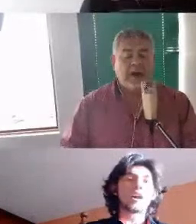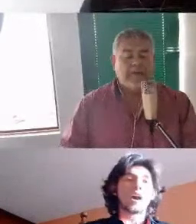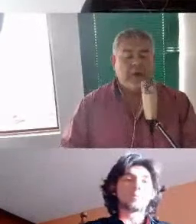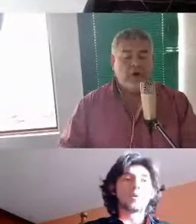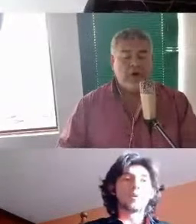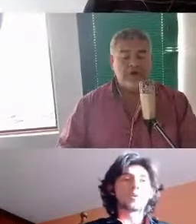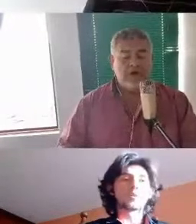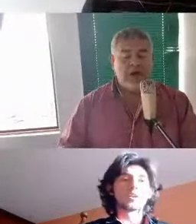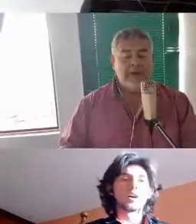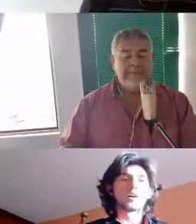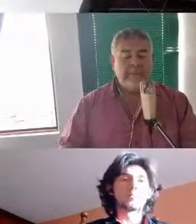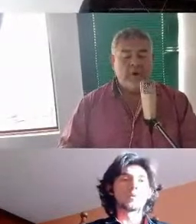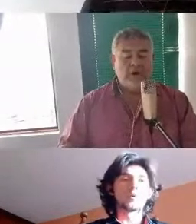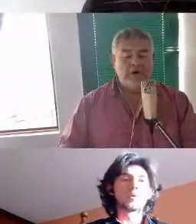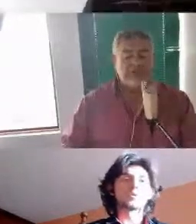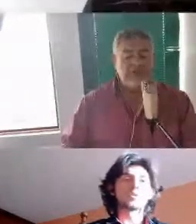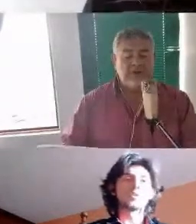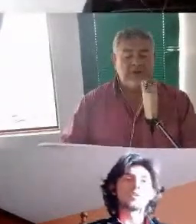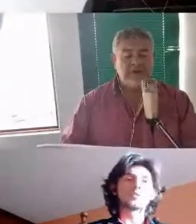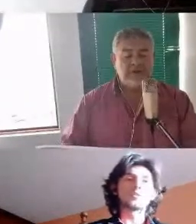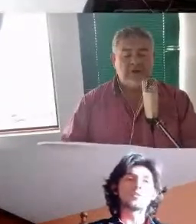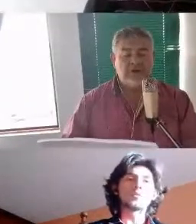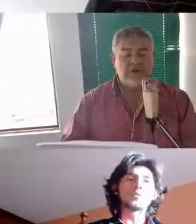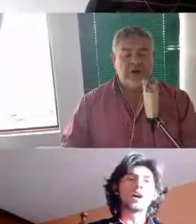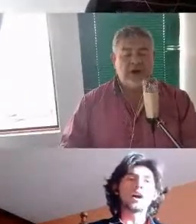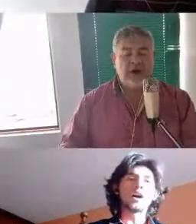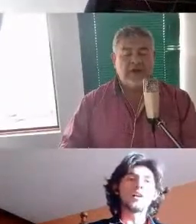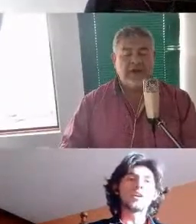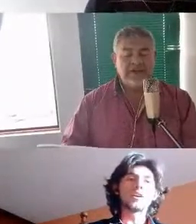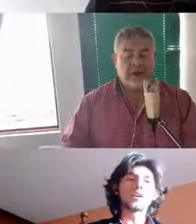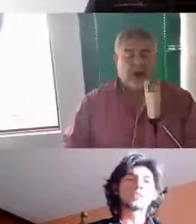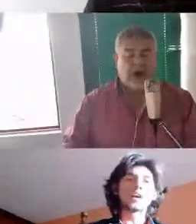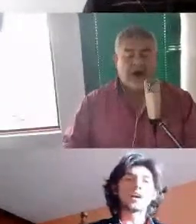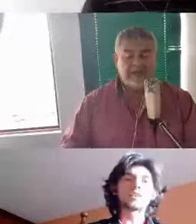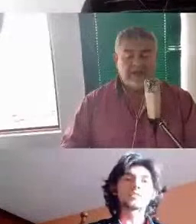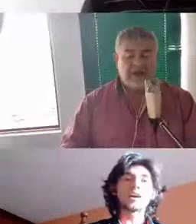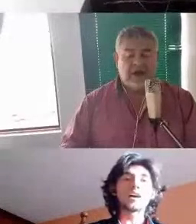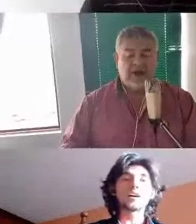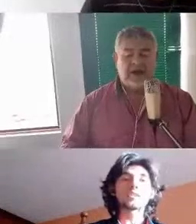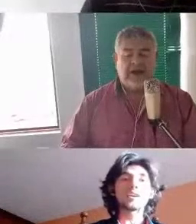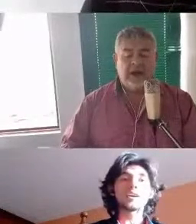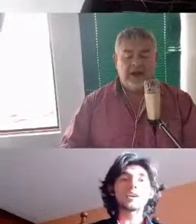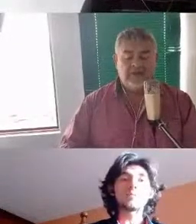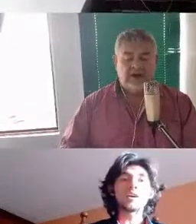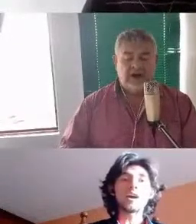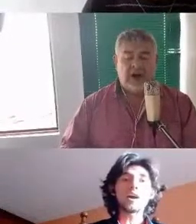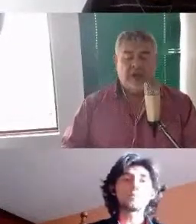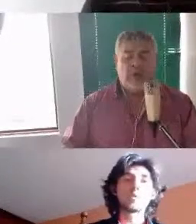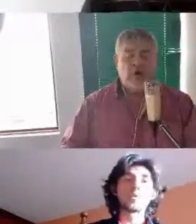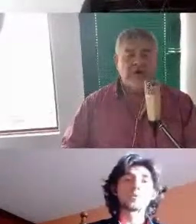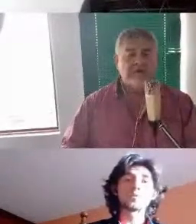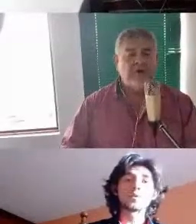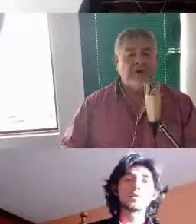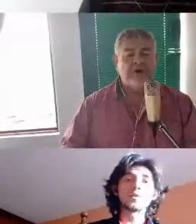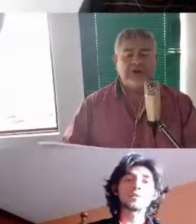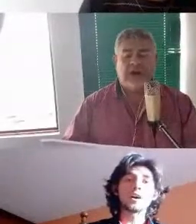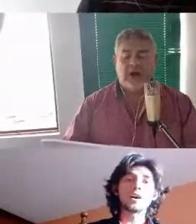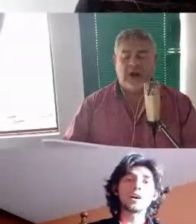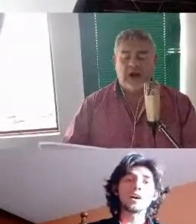enseñar. Por los campos y ciudades hasta que